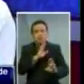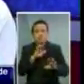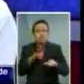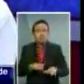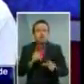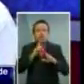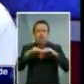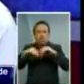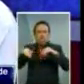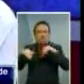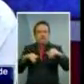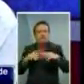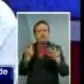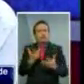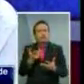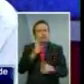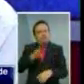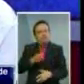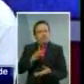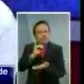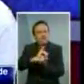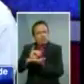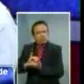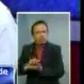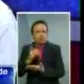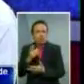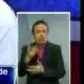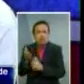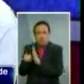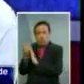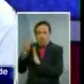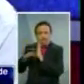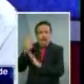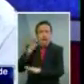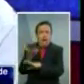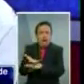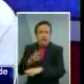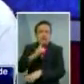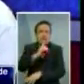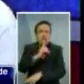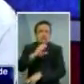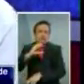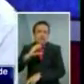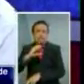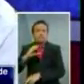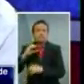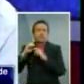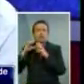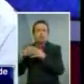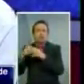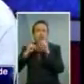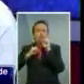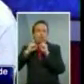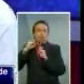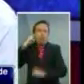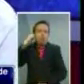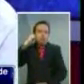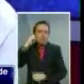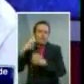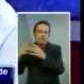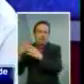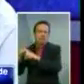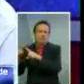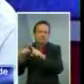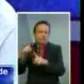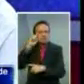tenemos que tratarlas de buena manera. Y para eso hay que institucionalizar. Lo mismo pasa en la nueva mayoría. Hay diferencias entre la DC y el Partido Comunista, son evidentes. Ellos saben manejarlas mucho mejor que